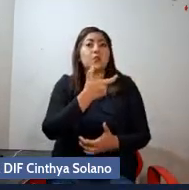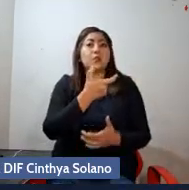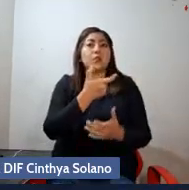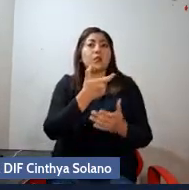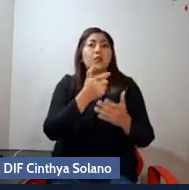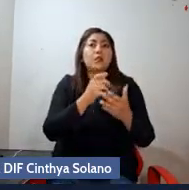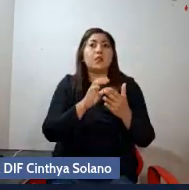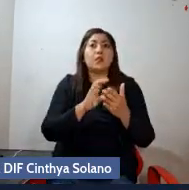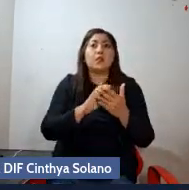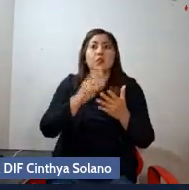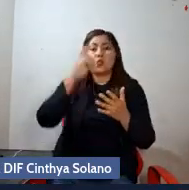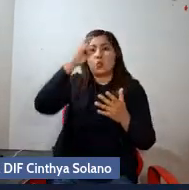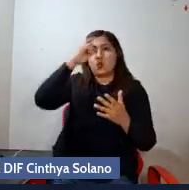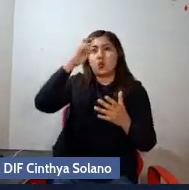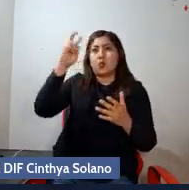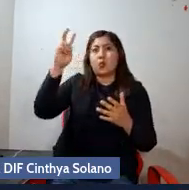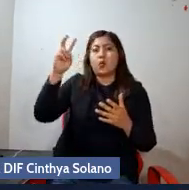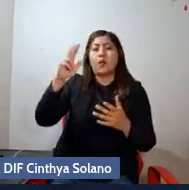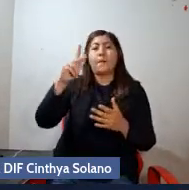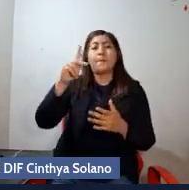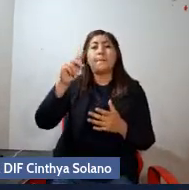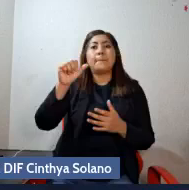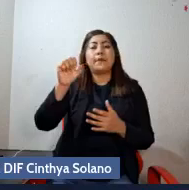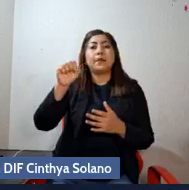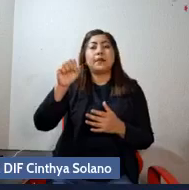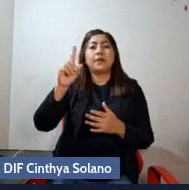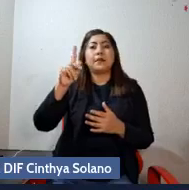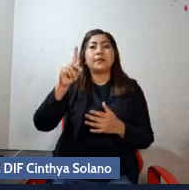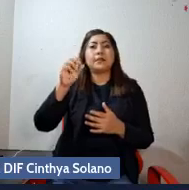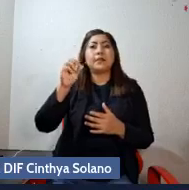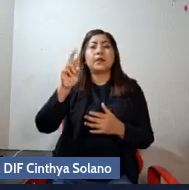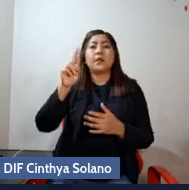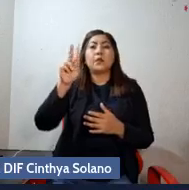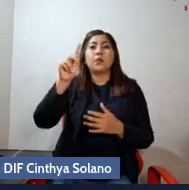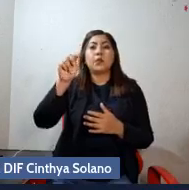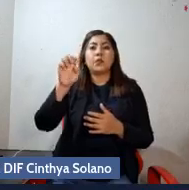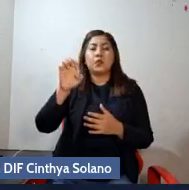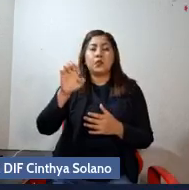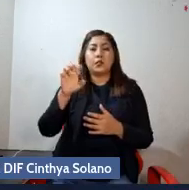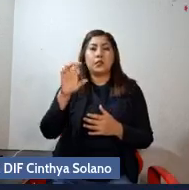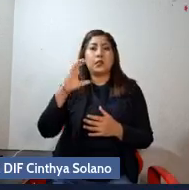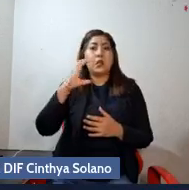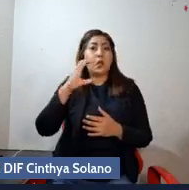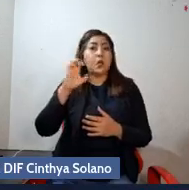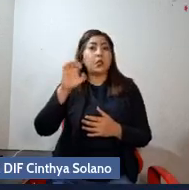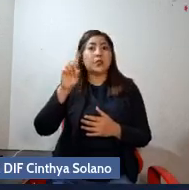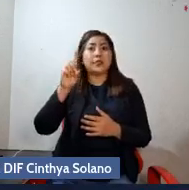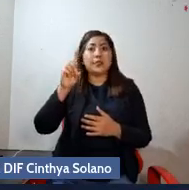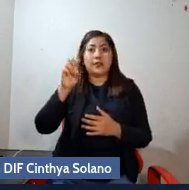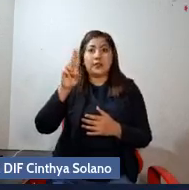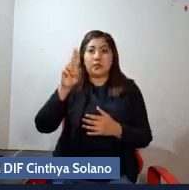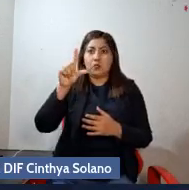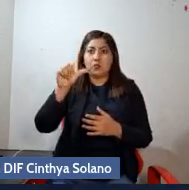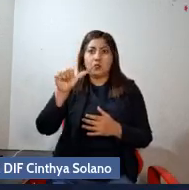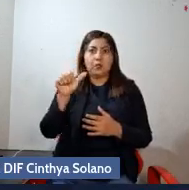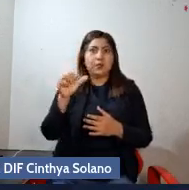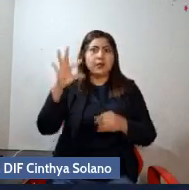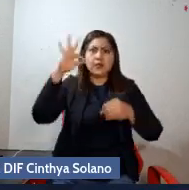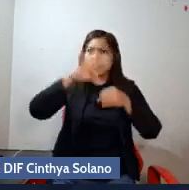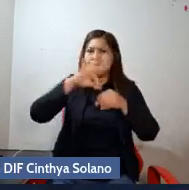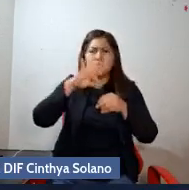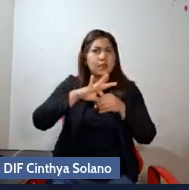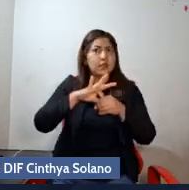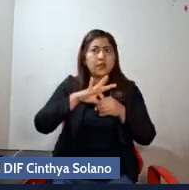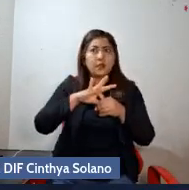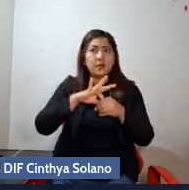otra identificación, sí, oficial, pero que no es la credencial, y quiera votar, en ese orden de ideas, si se le